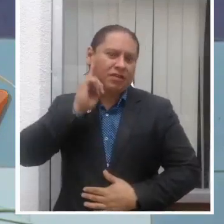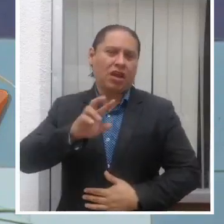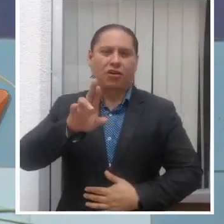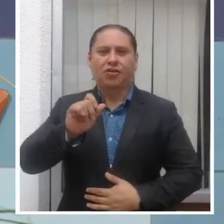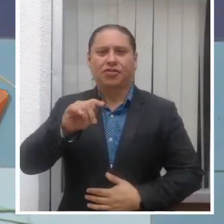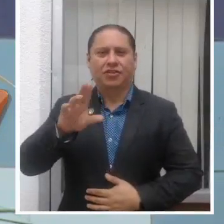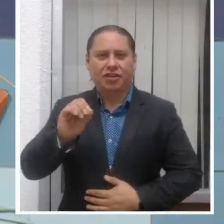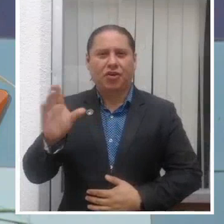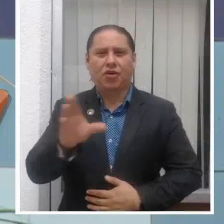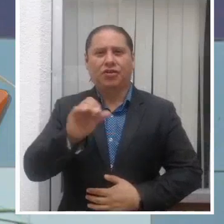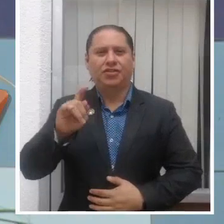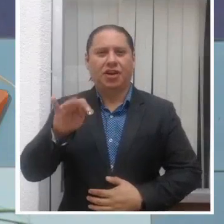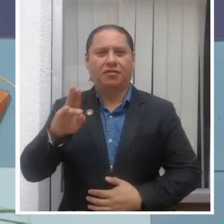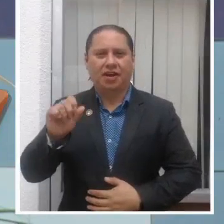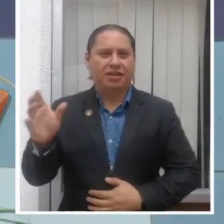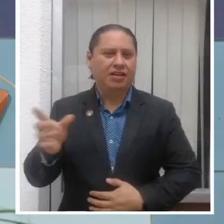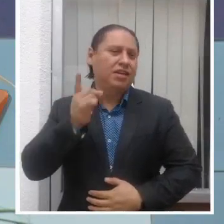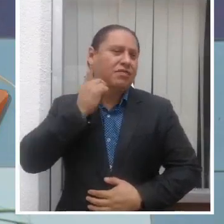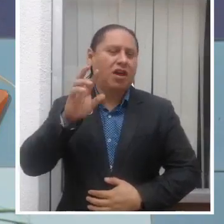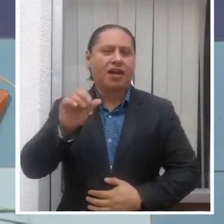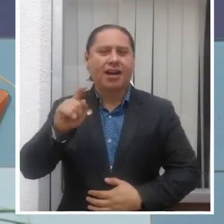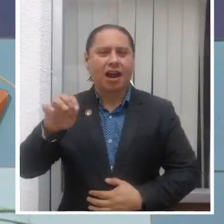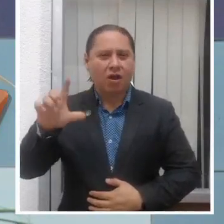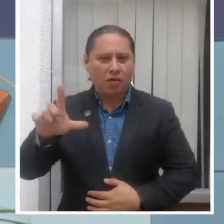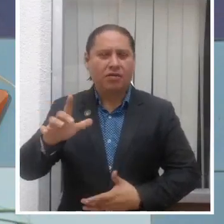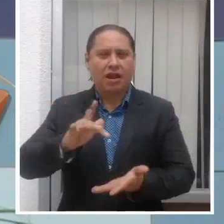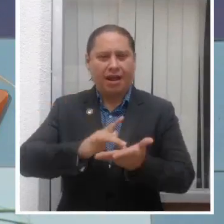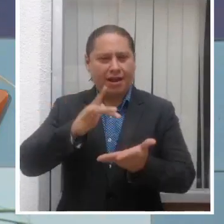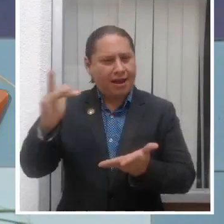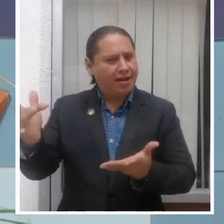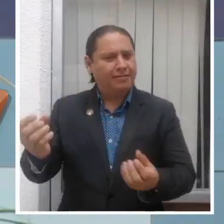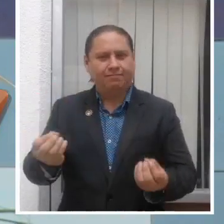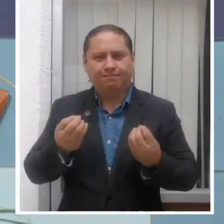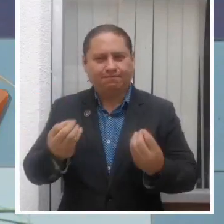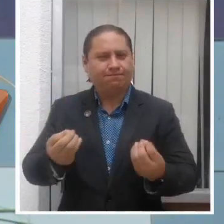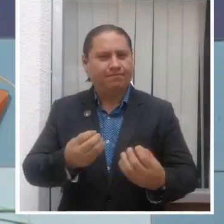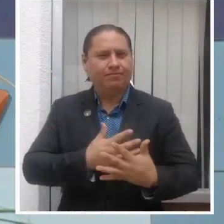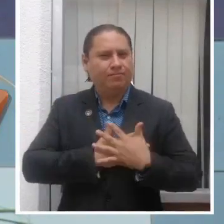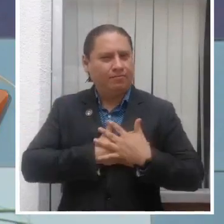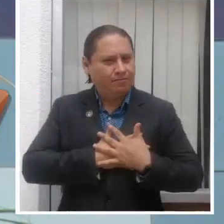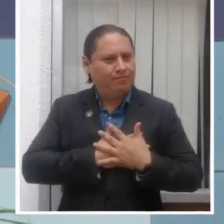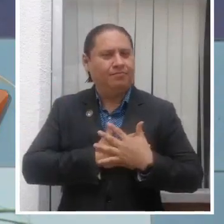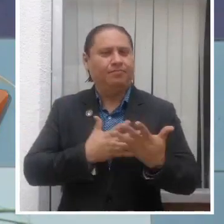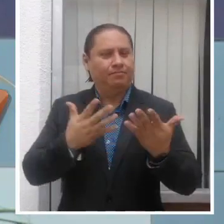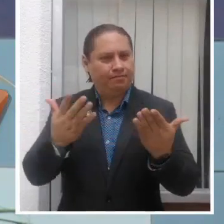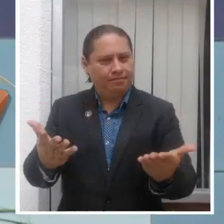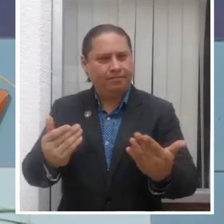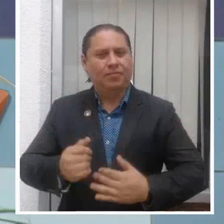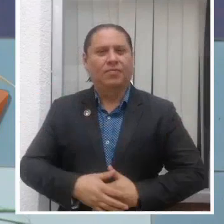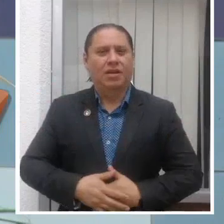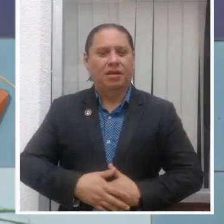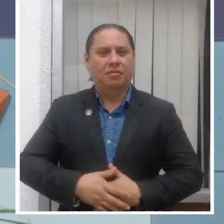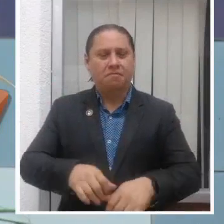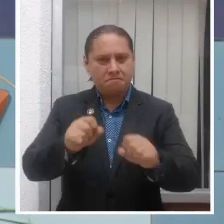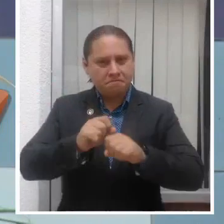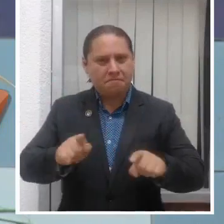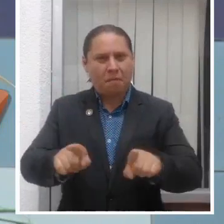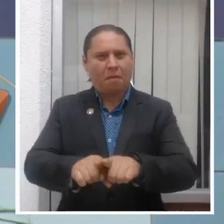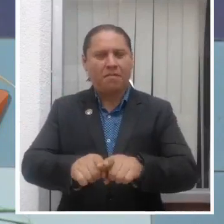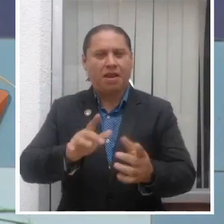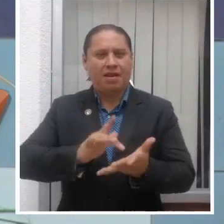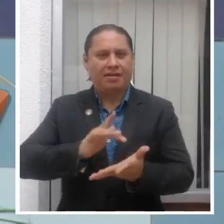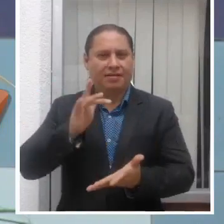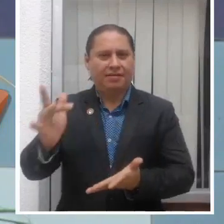Rocío Cervantes y el diputado Raúl. Se los agradezco de todo corazón. Asimismo, también